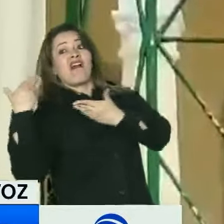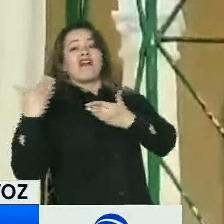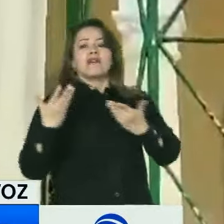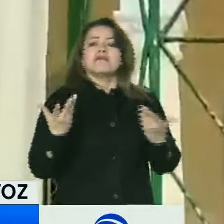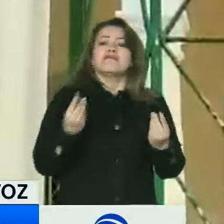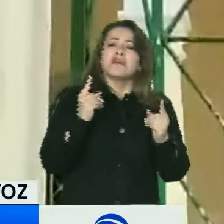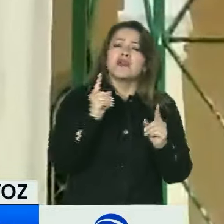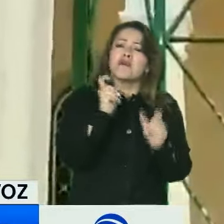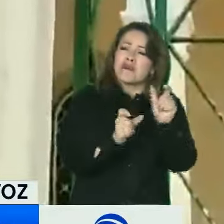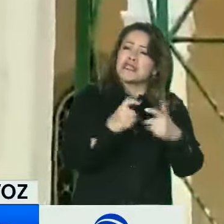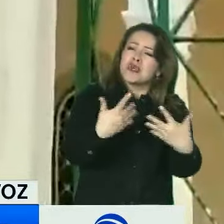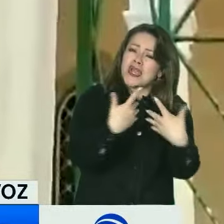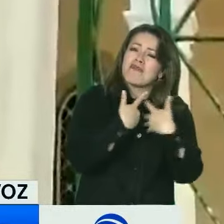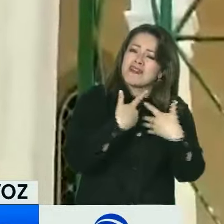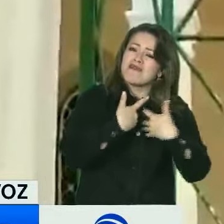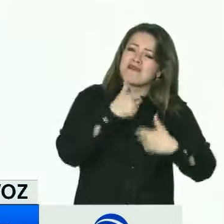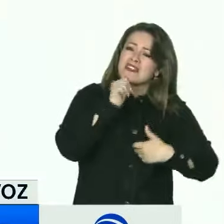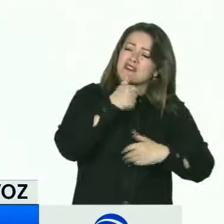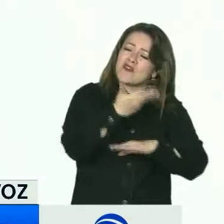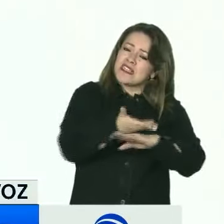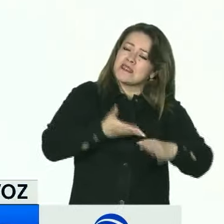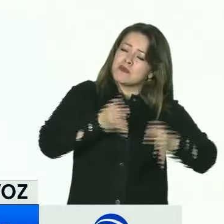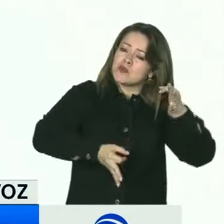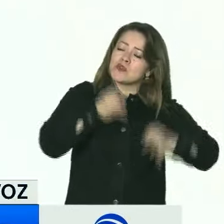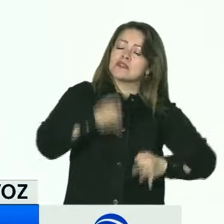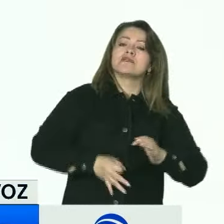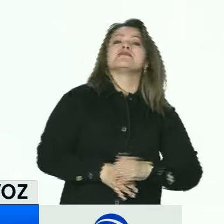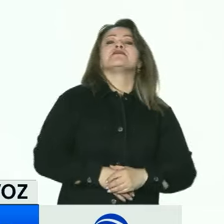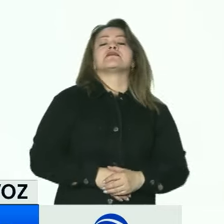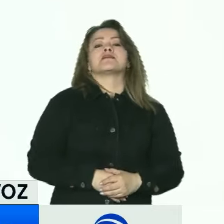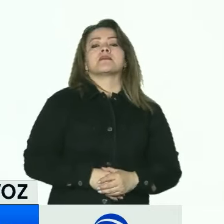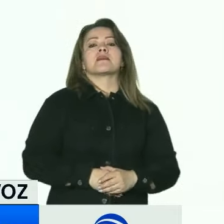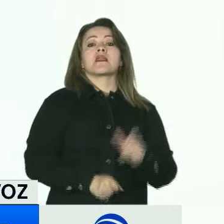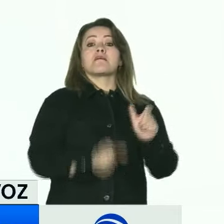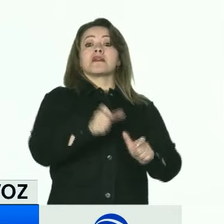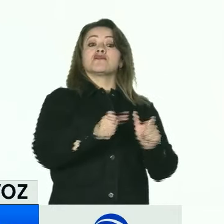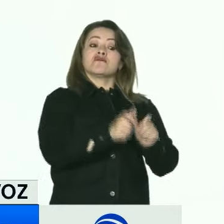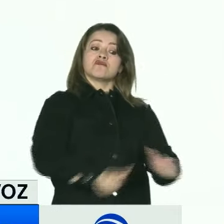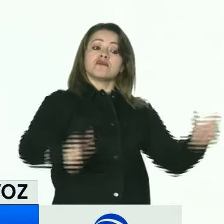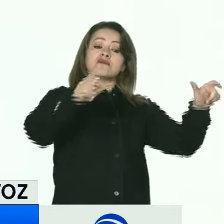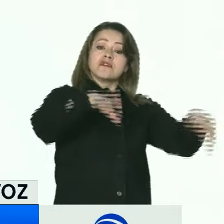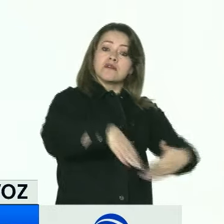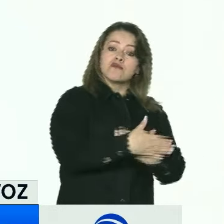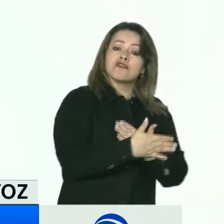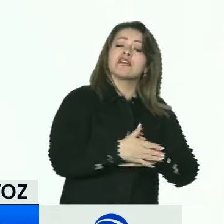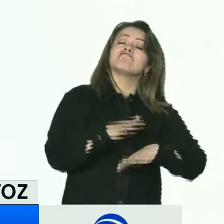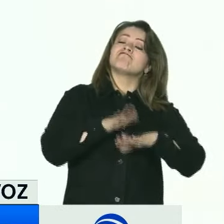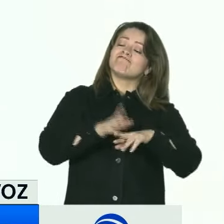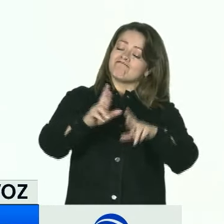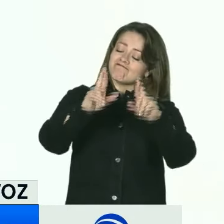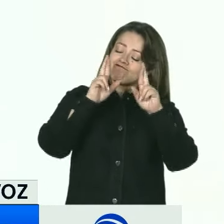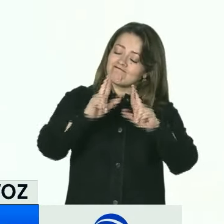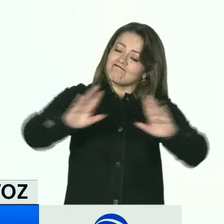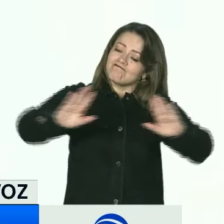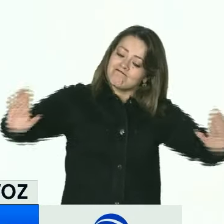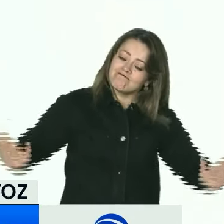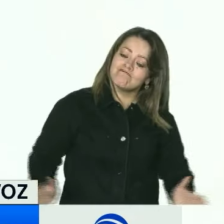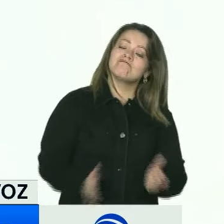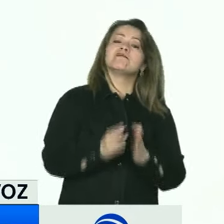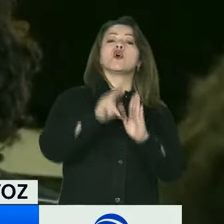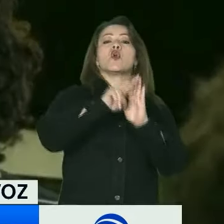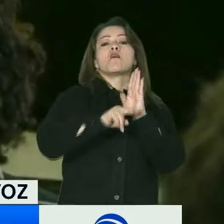víctimas de la violencia en Colombia claman justicia. Los congresistas esperan que el gobierno mejore su política de seguridad nacional, así